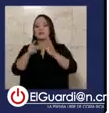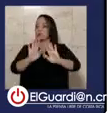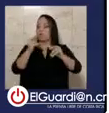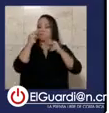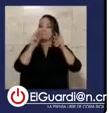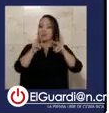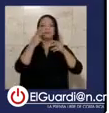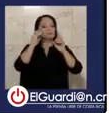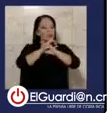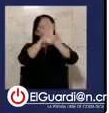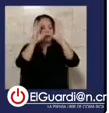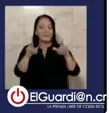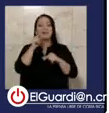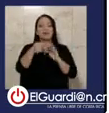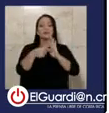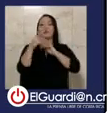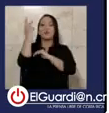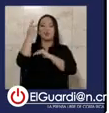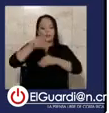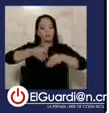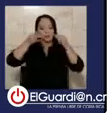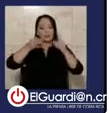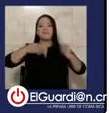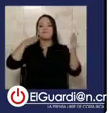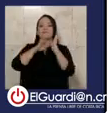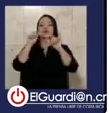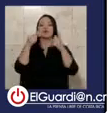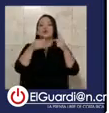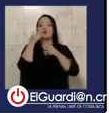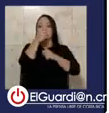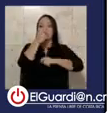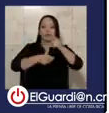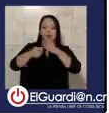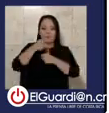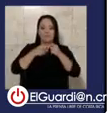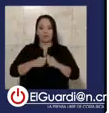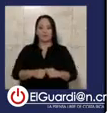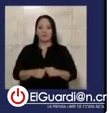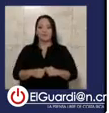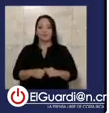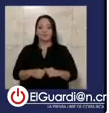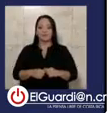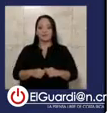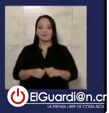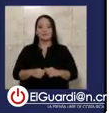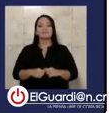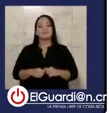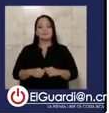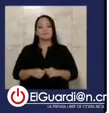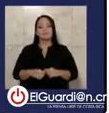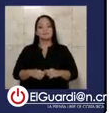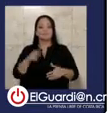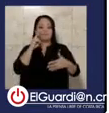la política consistente de enfrentar a las bandas del narcotráfico. Podemos pasar a la